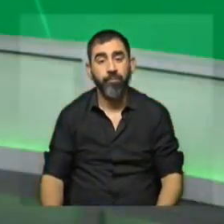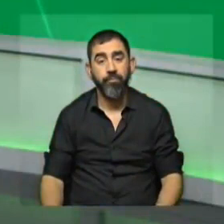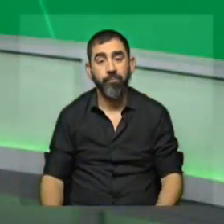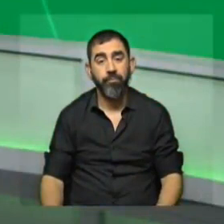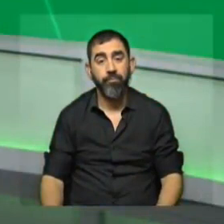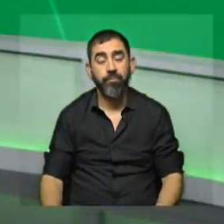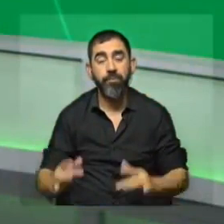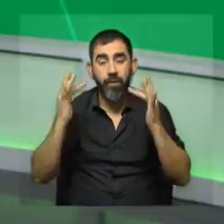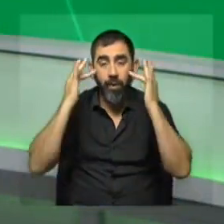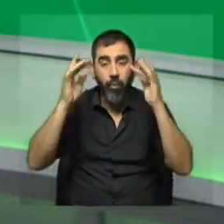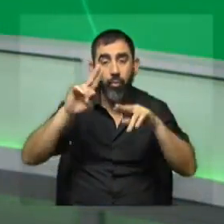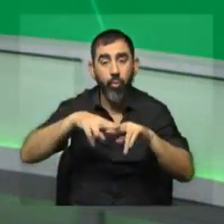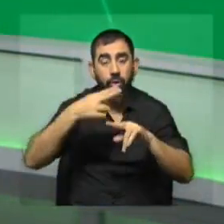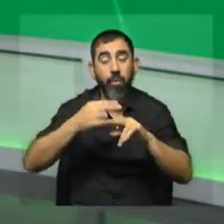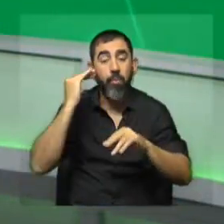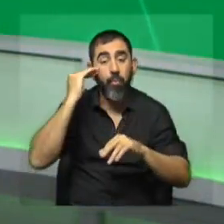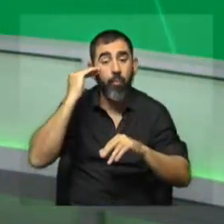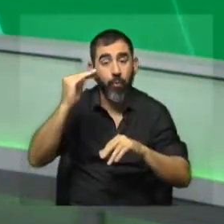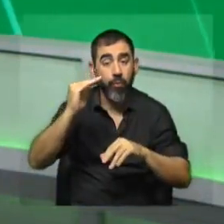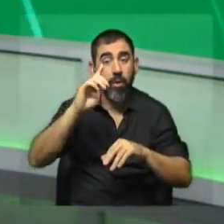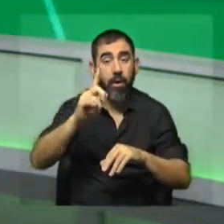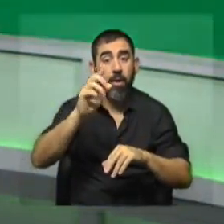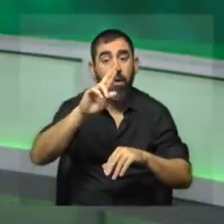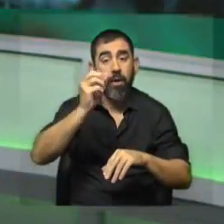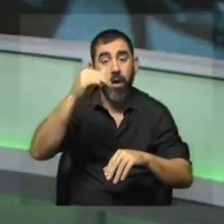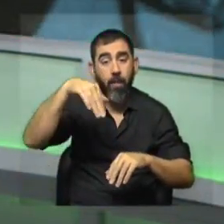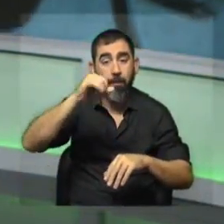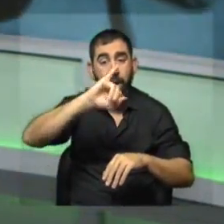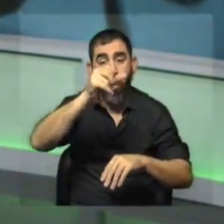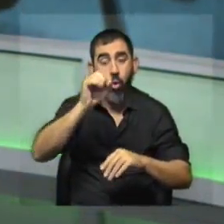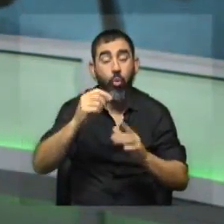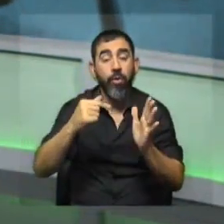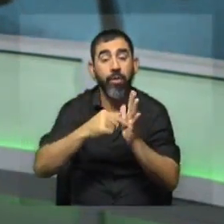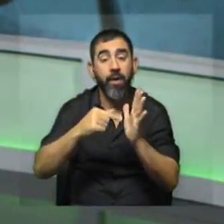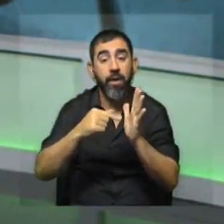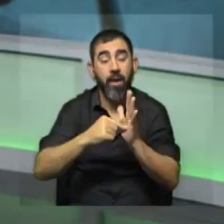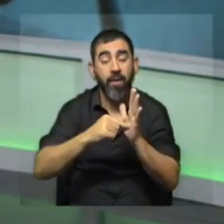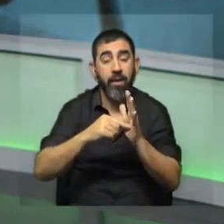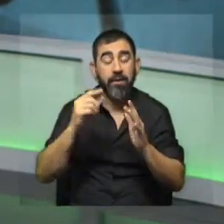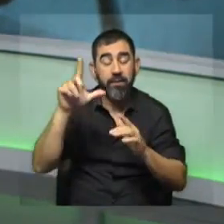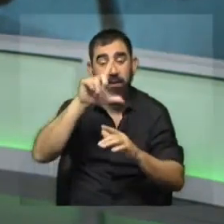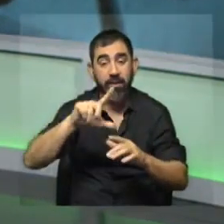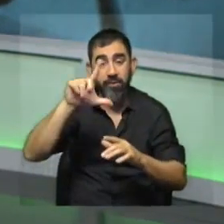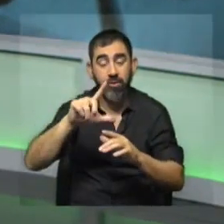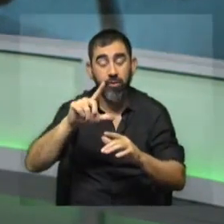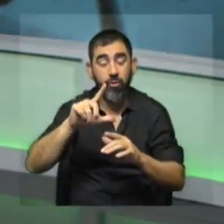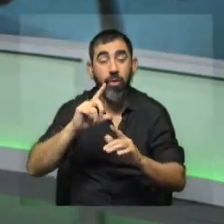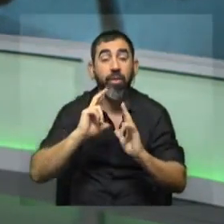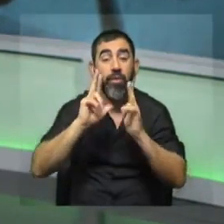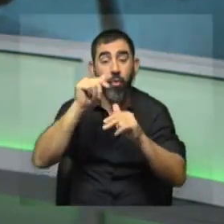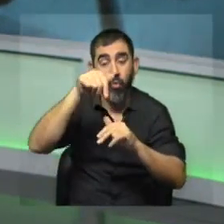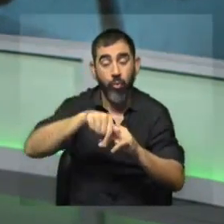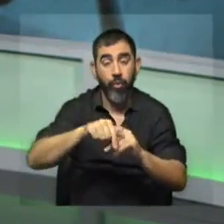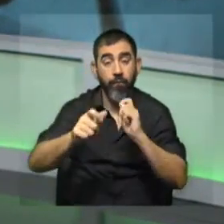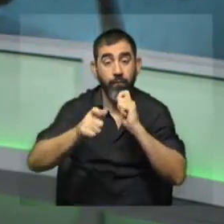volvemos al ámbito educativo y les contamos que la profesora Estela Gramajo, que es delegada por secundaria de las asambleas técnico-docente, dijo hoy en MBD